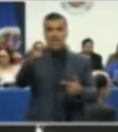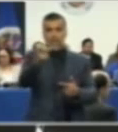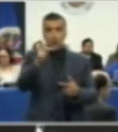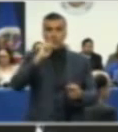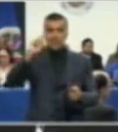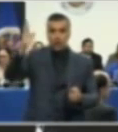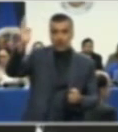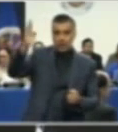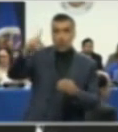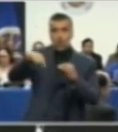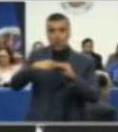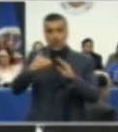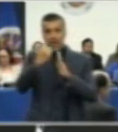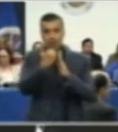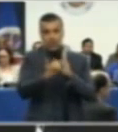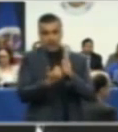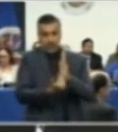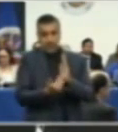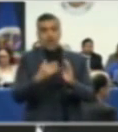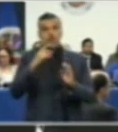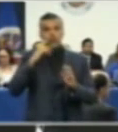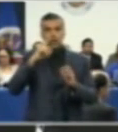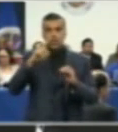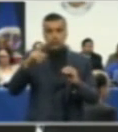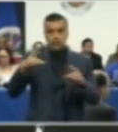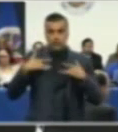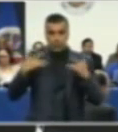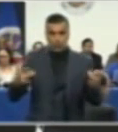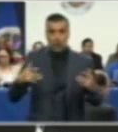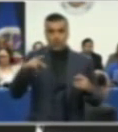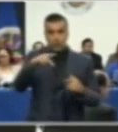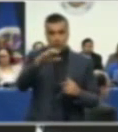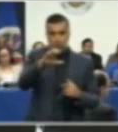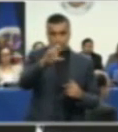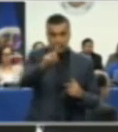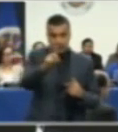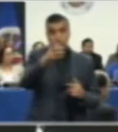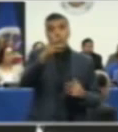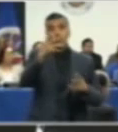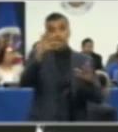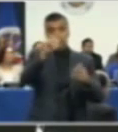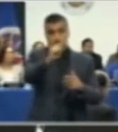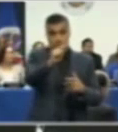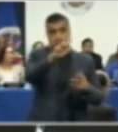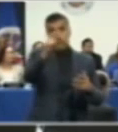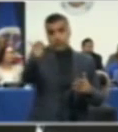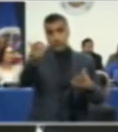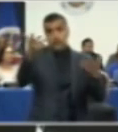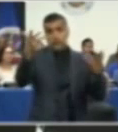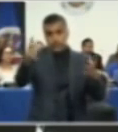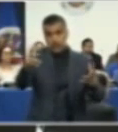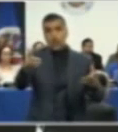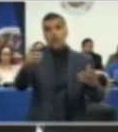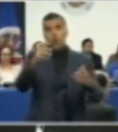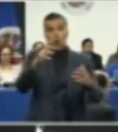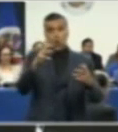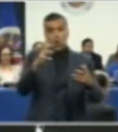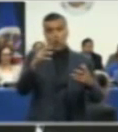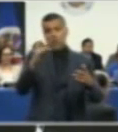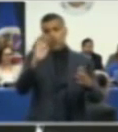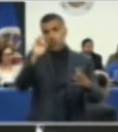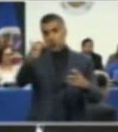hacer una presentación de la política del Estado en materia de personas con discapacidad. Luego de ello, ya sea en esta intervención o en los otros